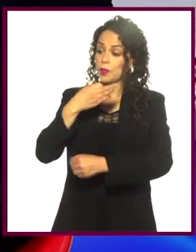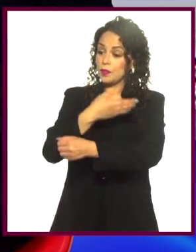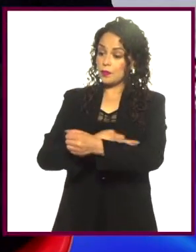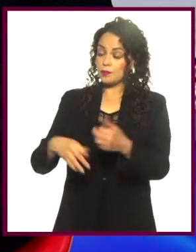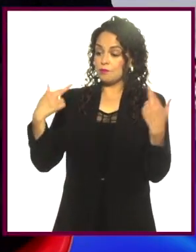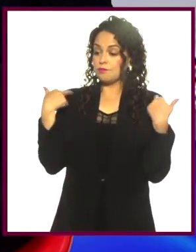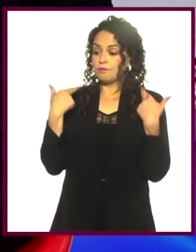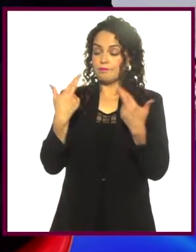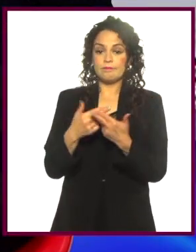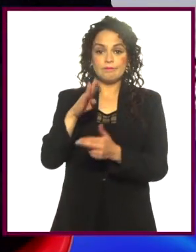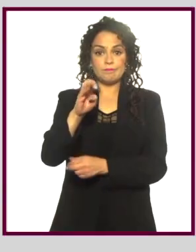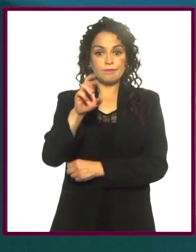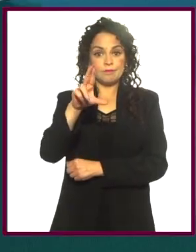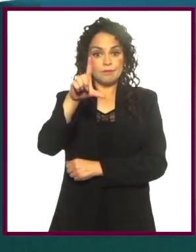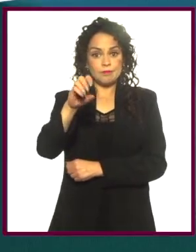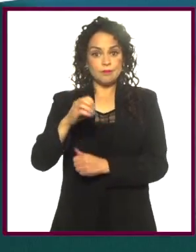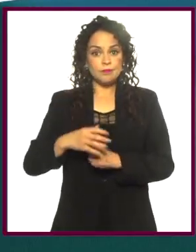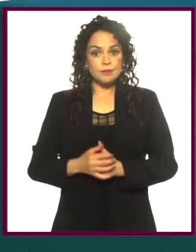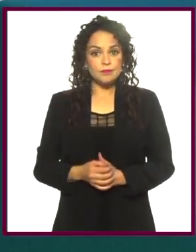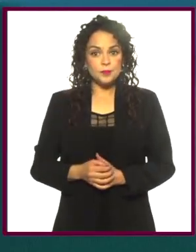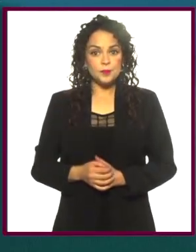Buenas tardes, profesor Berlo.